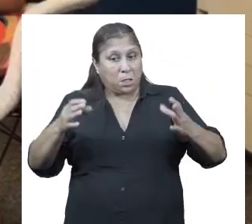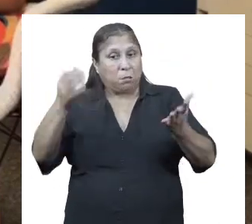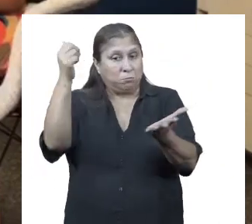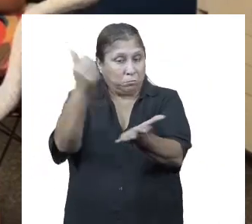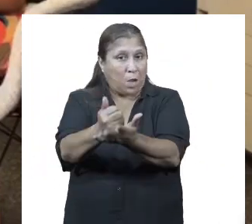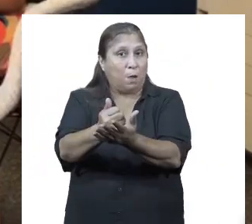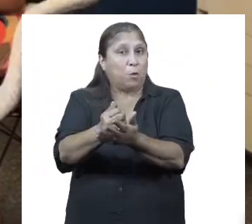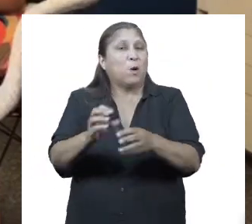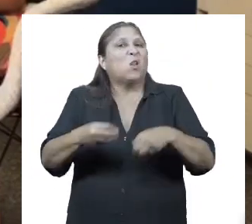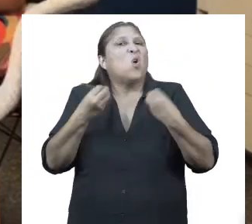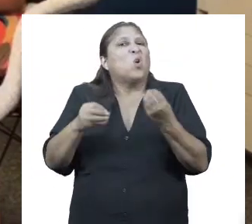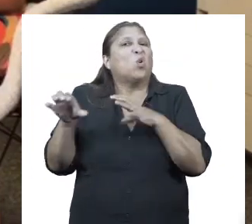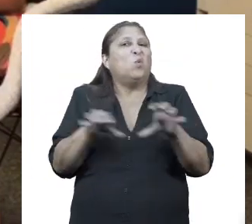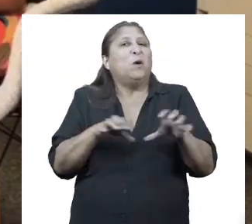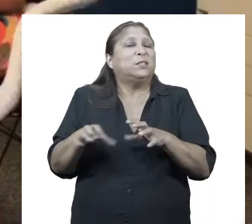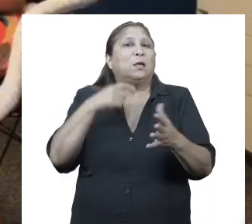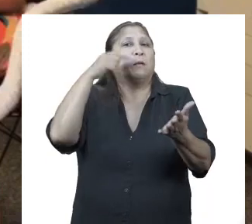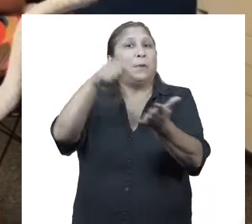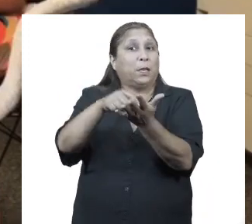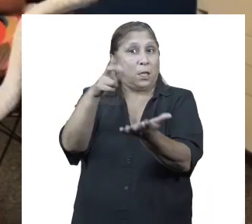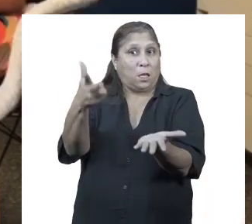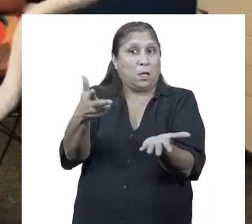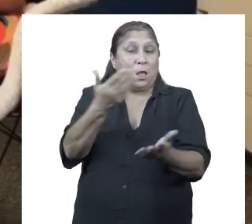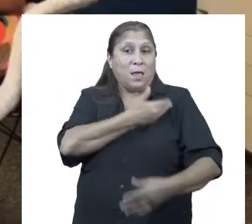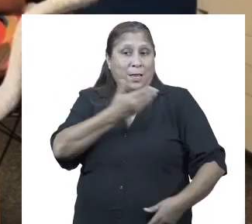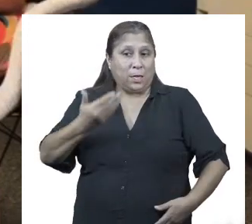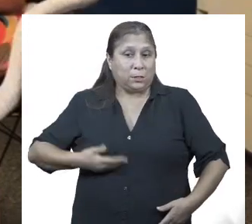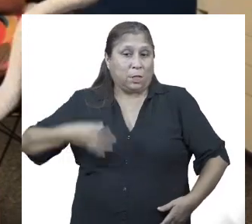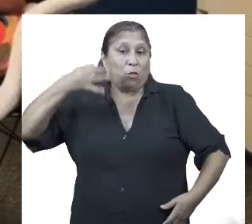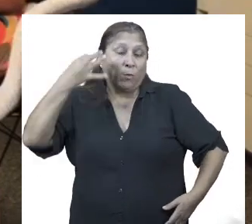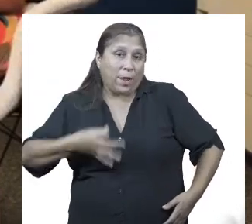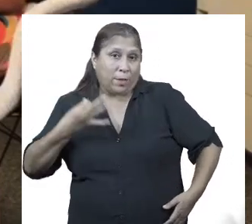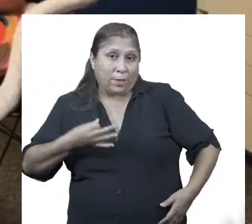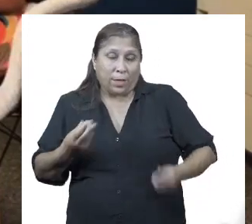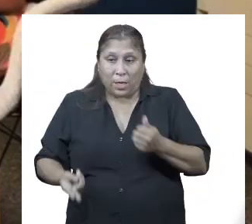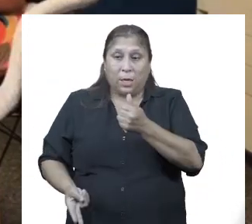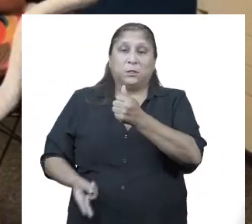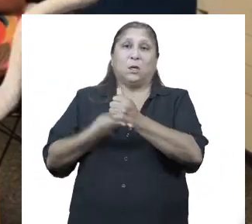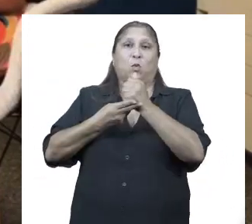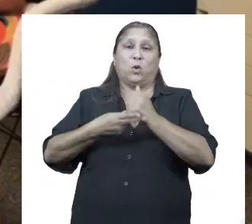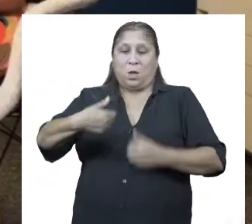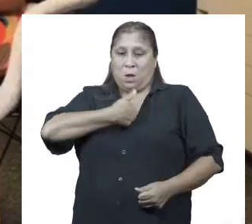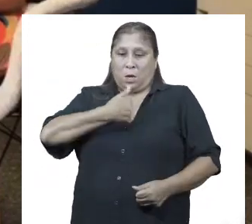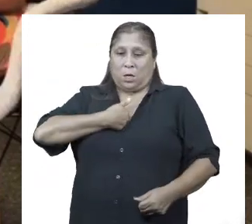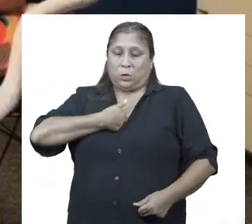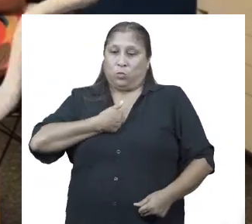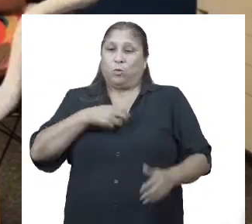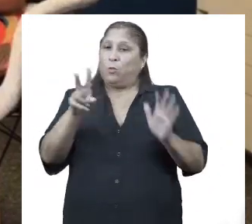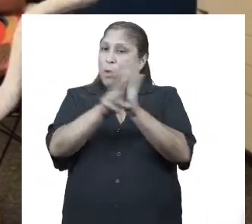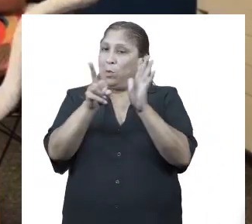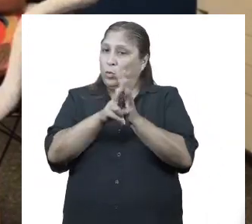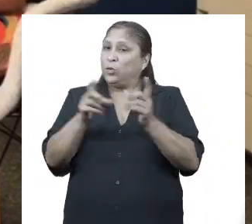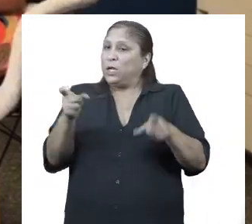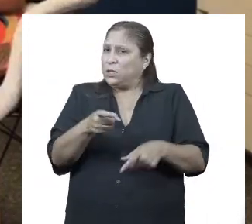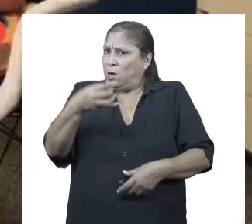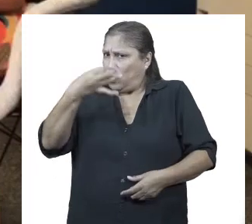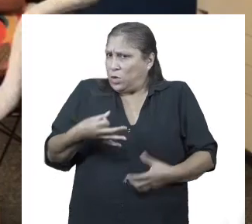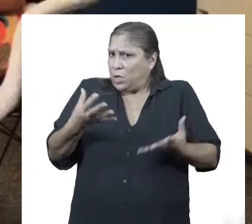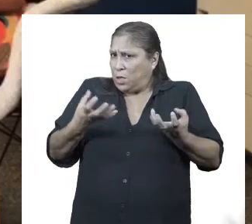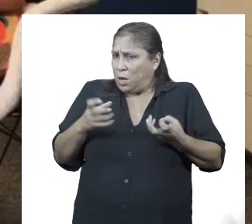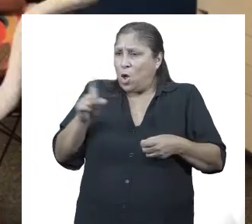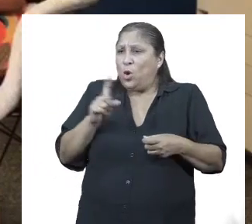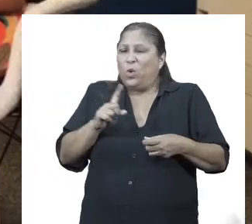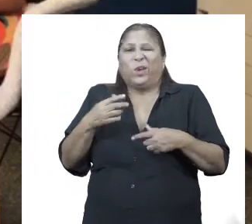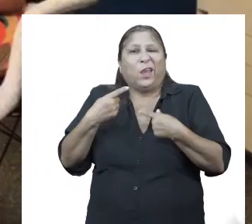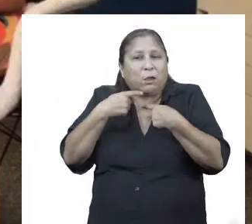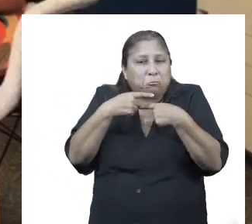legalizarlo, ¿cómo hacer para que el Estado garantice que la voluntad de la persona sea realmente indubitable, sea realmente lo que quiere? Que no queremos